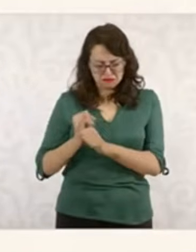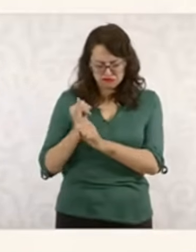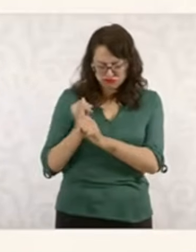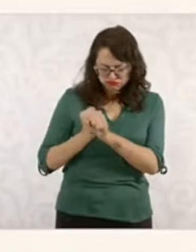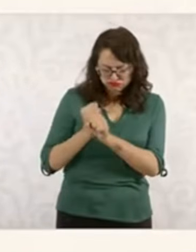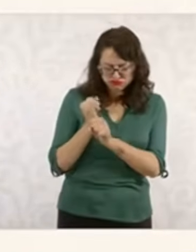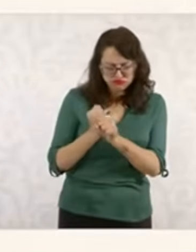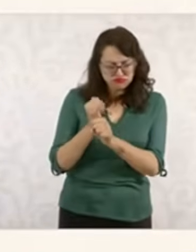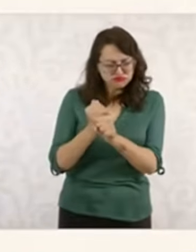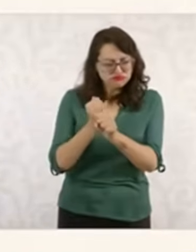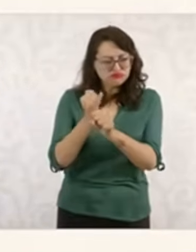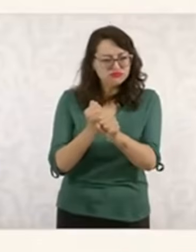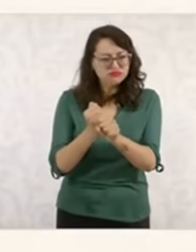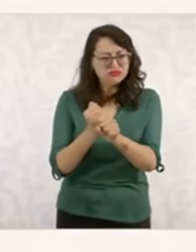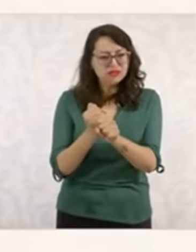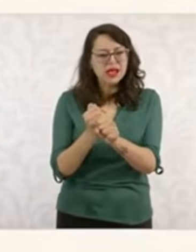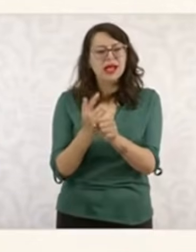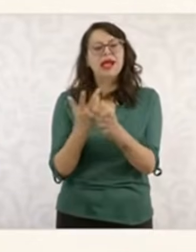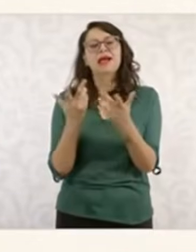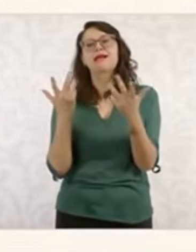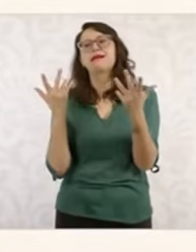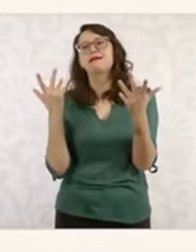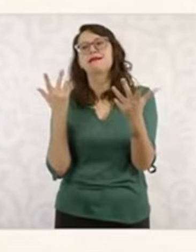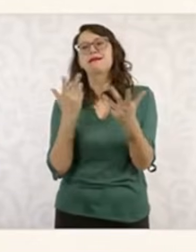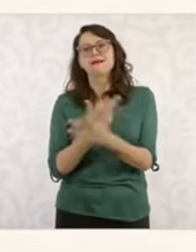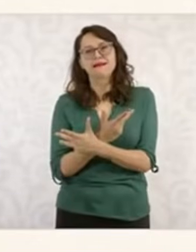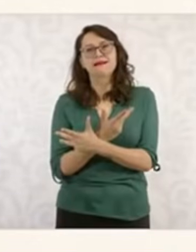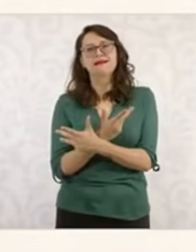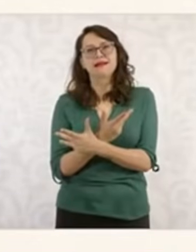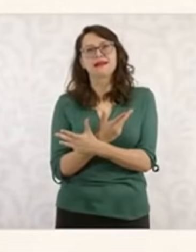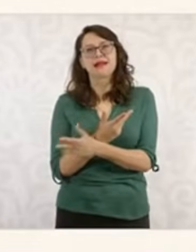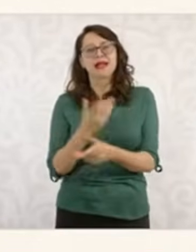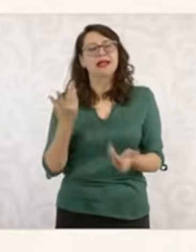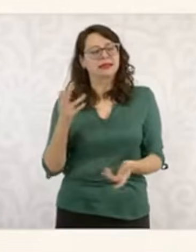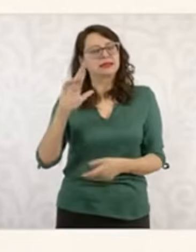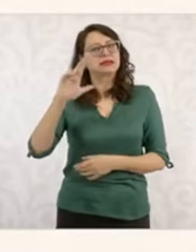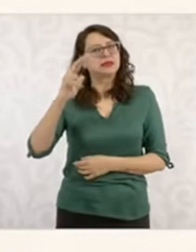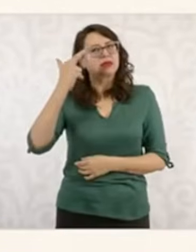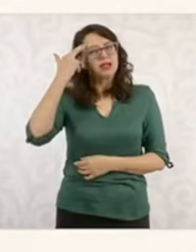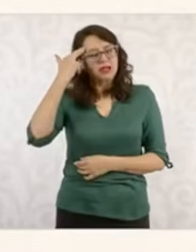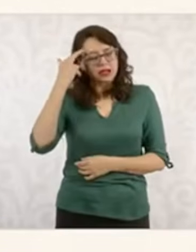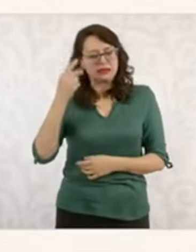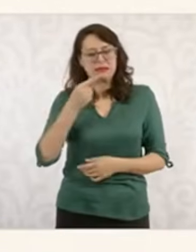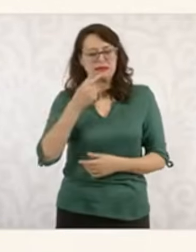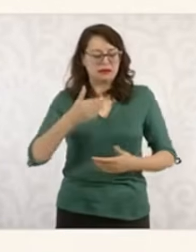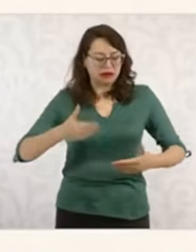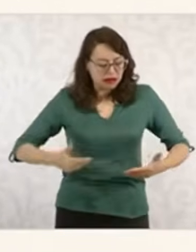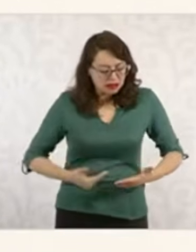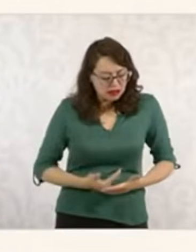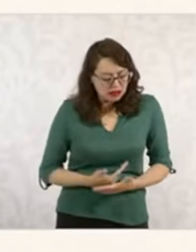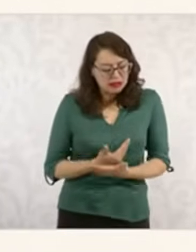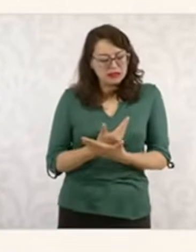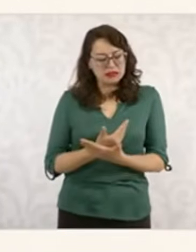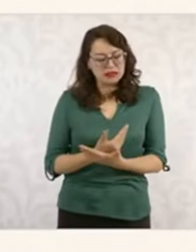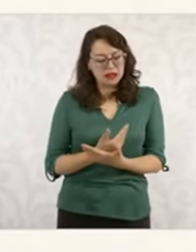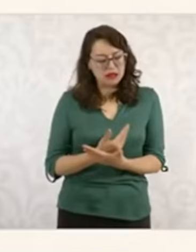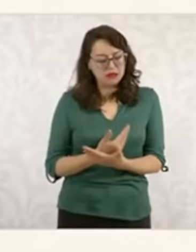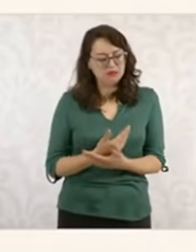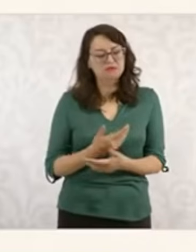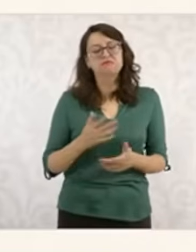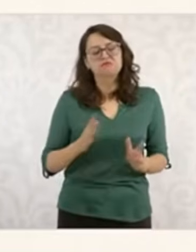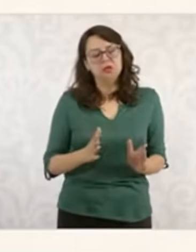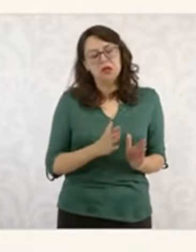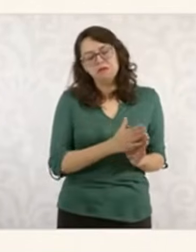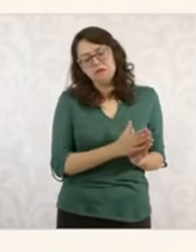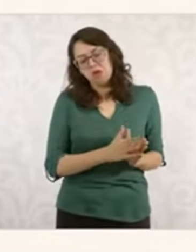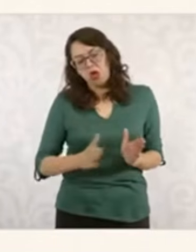sostiene este argumento, es que recordemos que la vacuna se pone al año, ¿no? A los 12 meses de nacido, las mamás, los